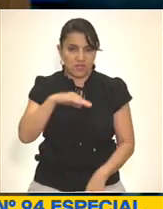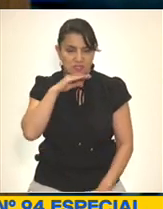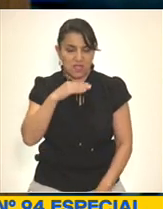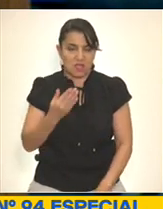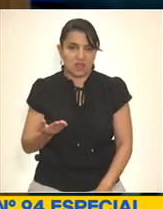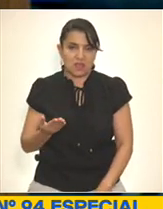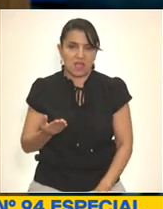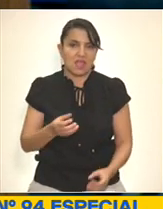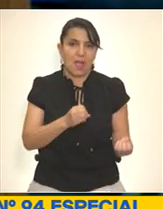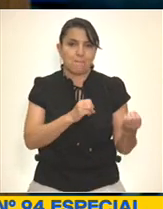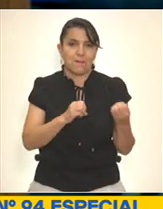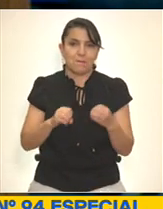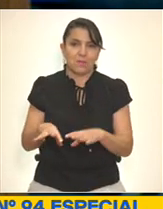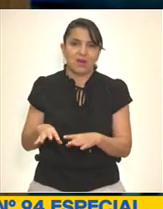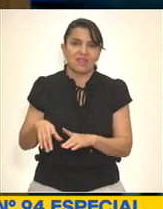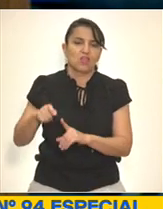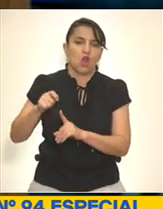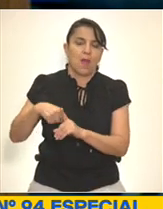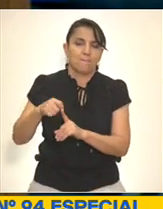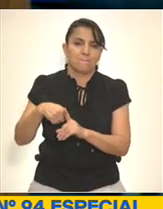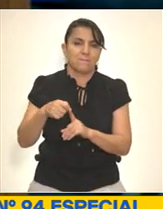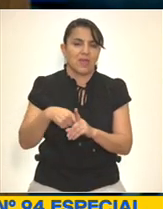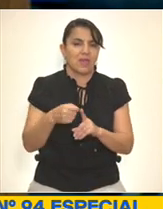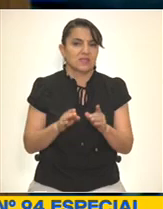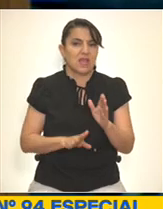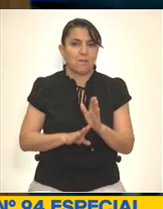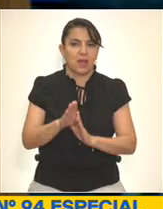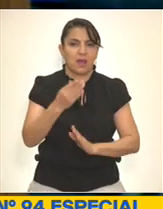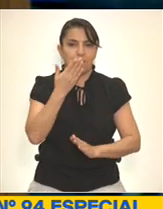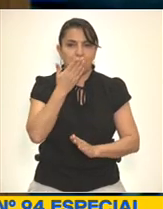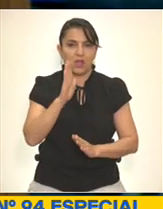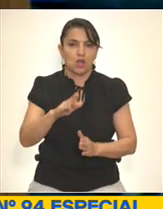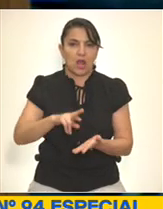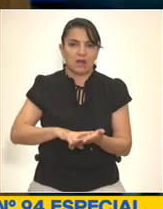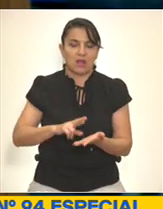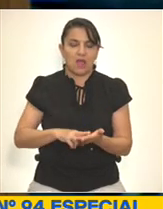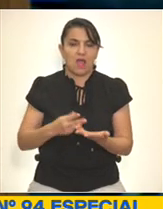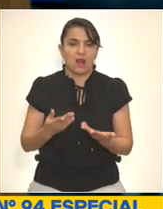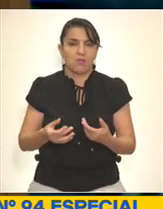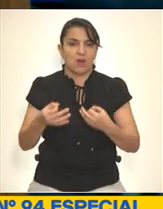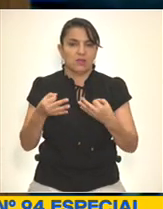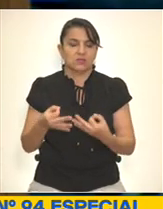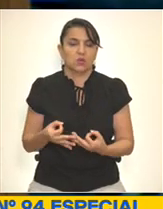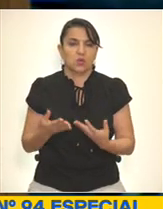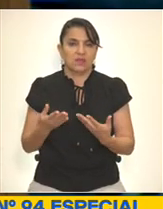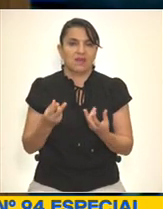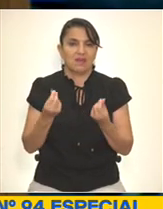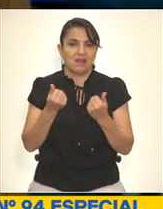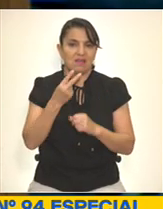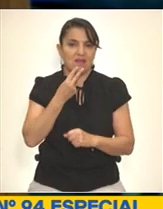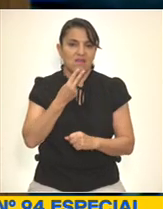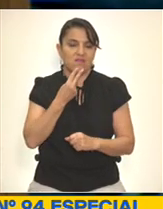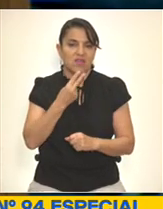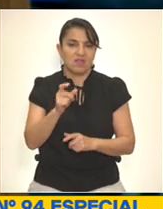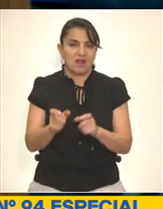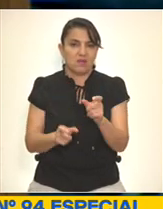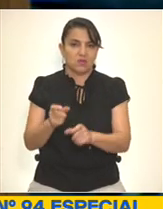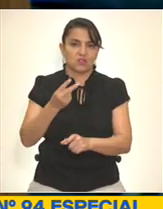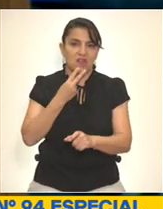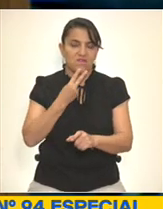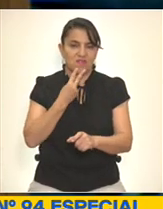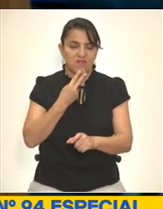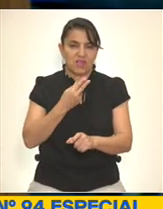que hemos perdido valiosos meses en avanzar en mejoras concretas para la seguridad y la calidad de vida de los